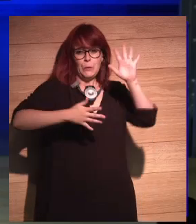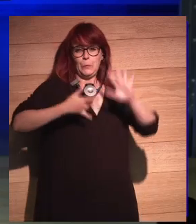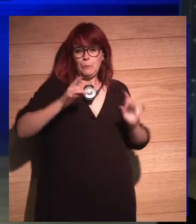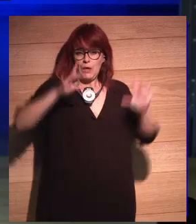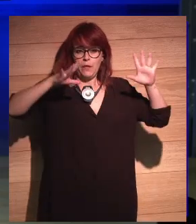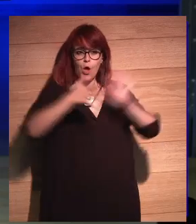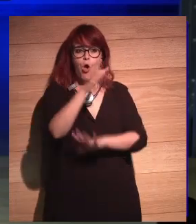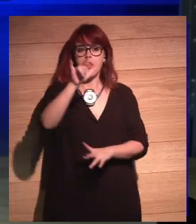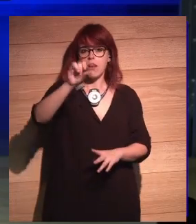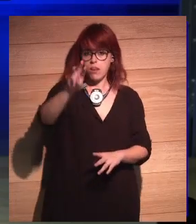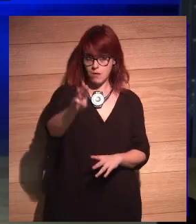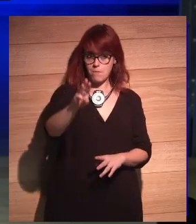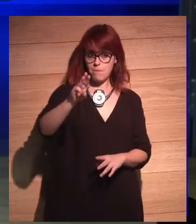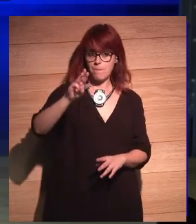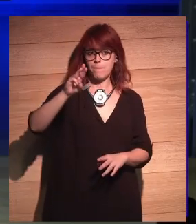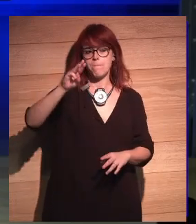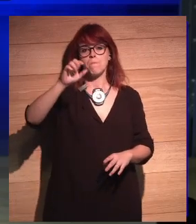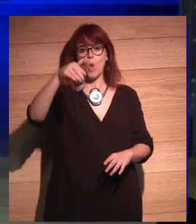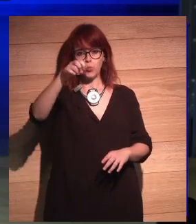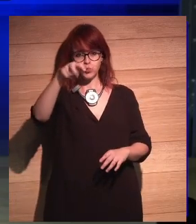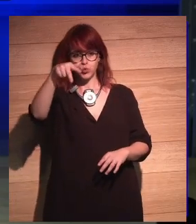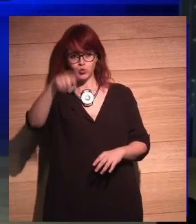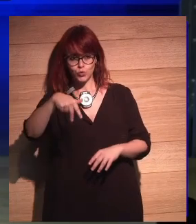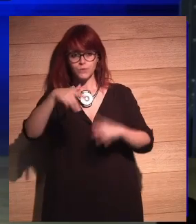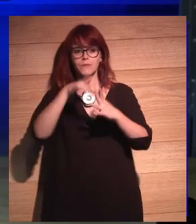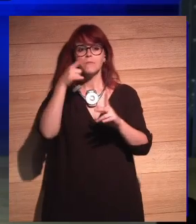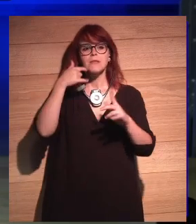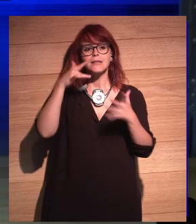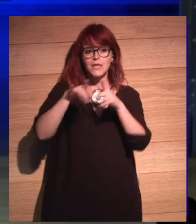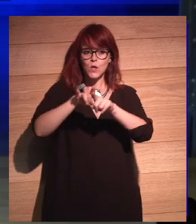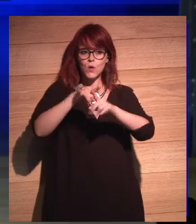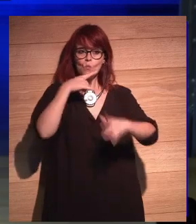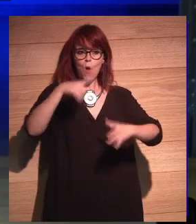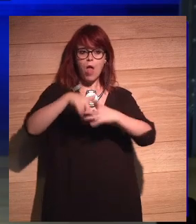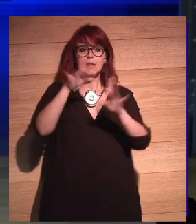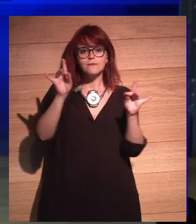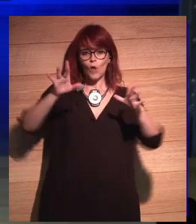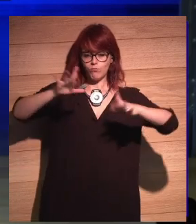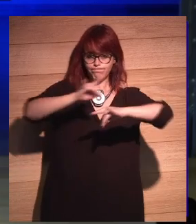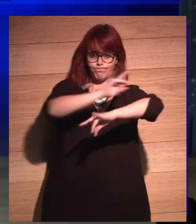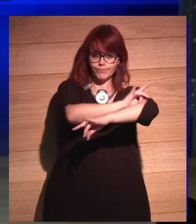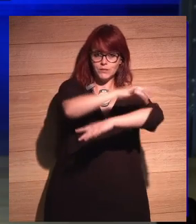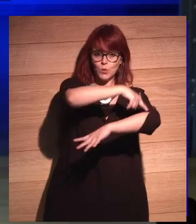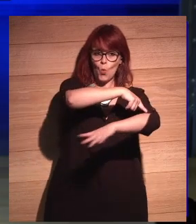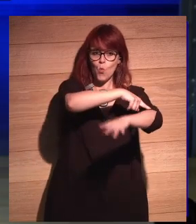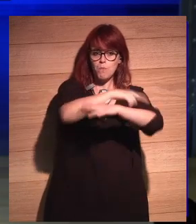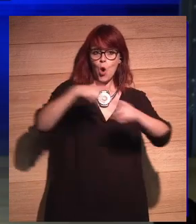Leap Motion, que bueno, la ultra áptica también para hacer algunas de estas cosas que podemos ver. Y